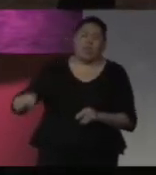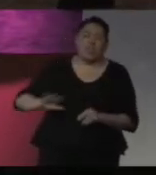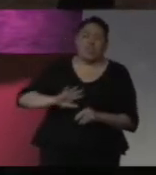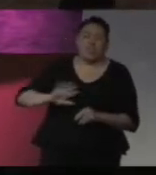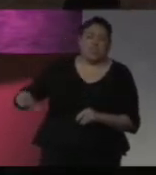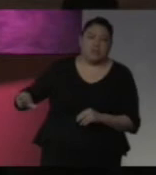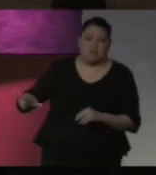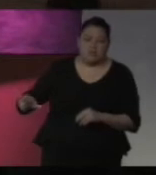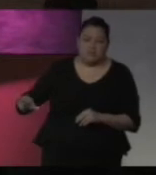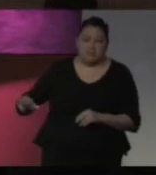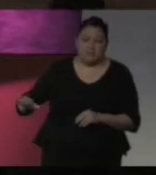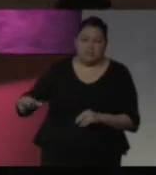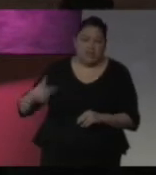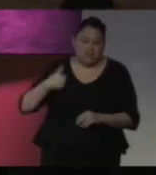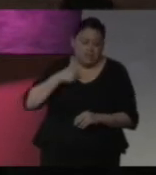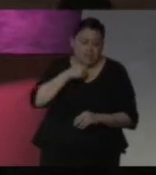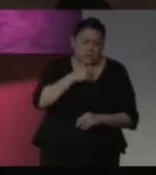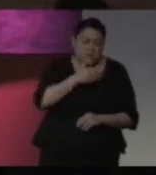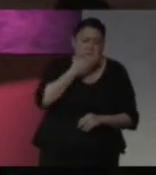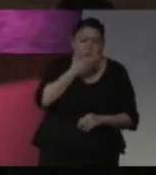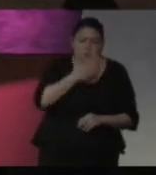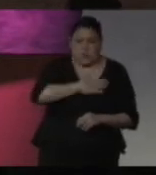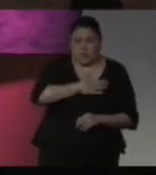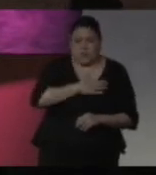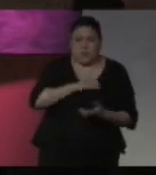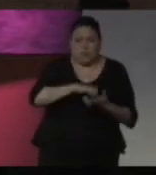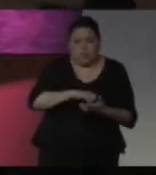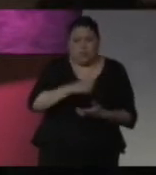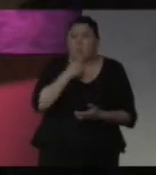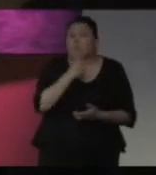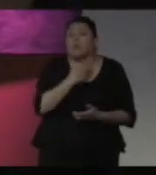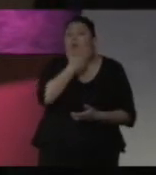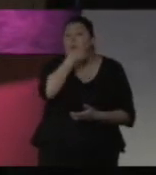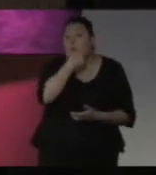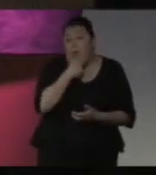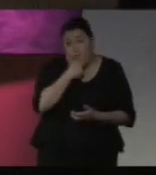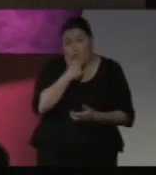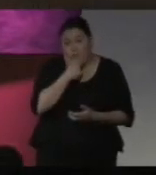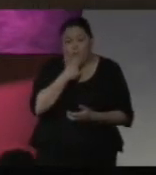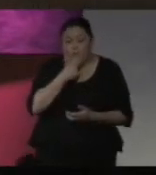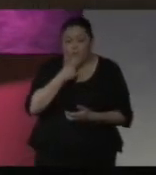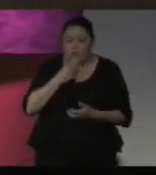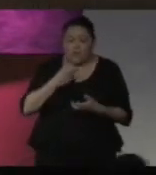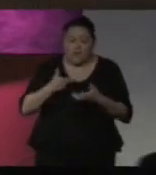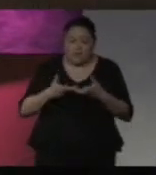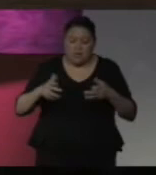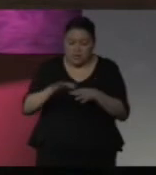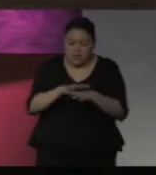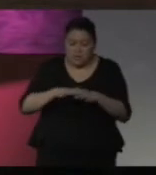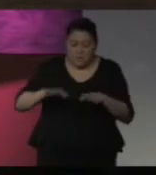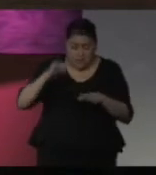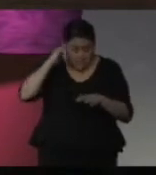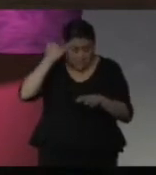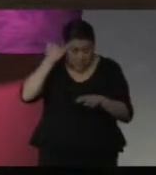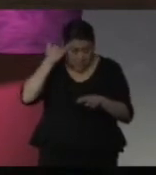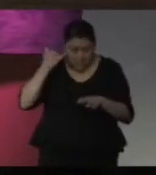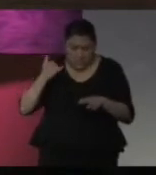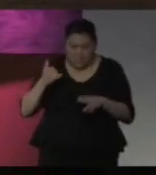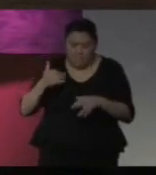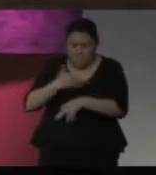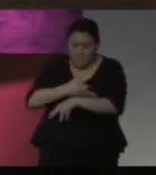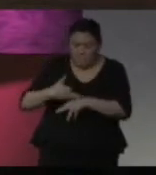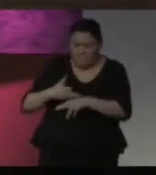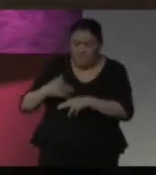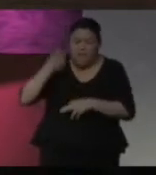o sea, lo menciono por el caso de los hombres, ¿no? Pues si las familias dentro de las comunidades indígenas están peleadas por